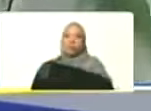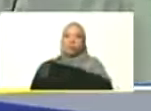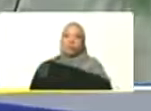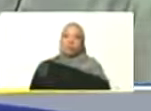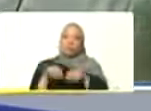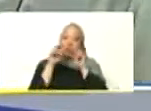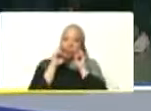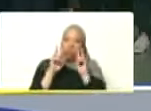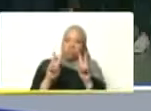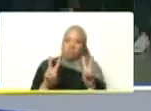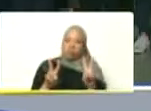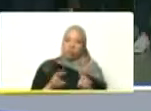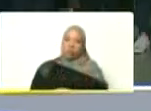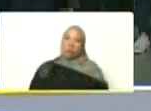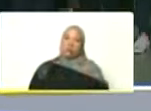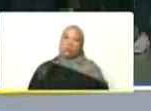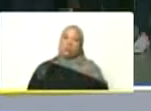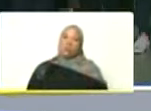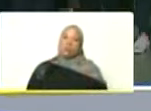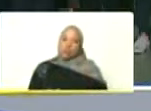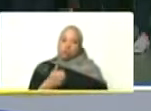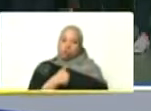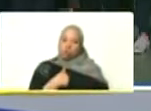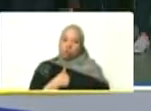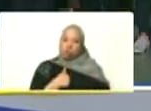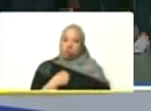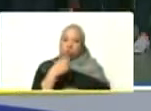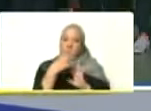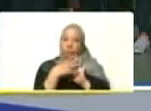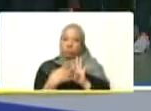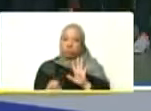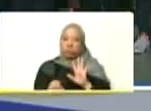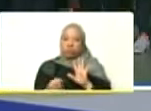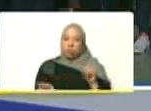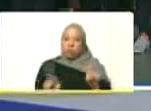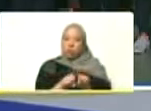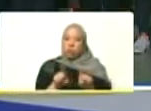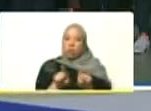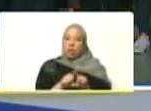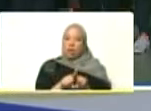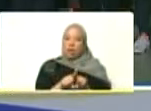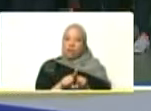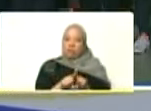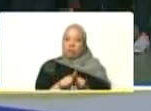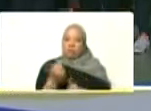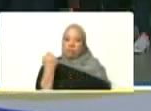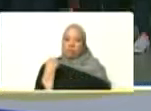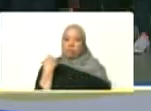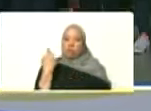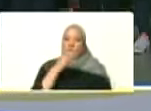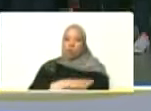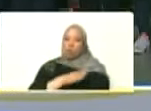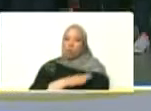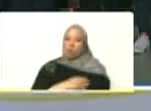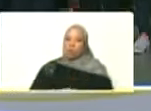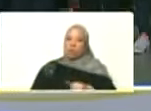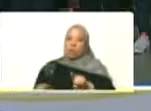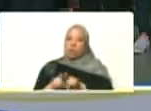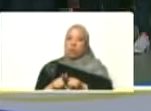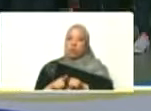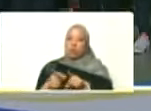a ustedes y me veo a mí con esa pureza de alma que aún hoy